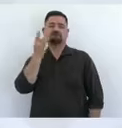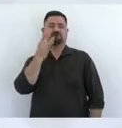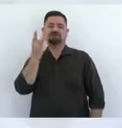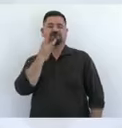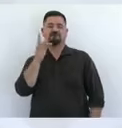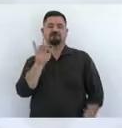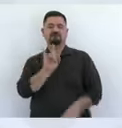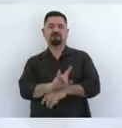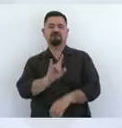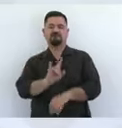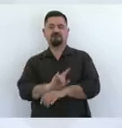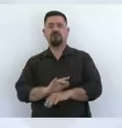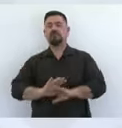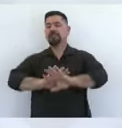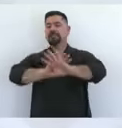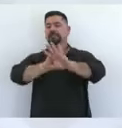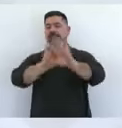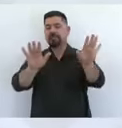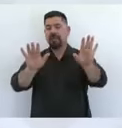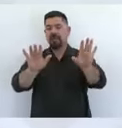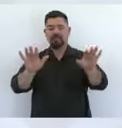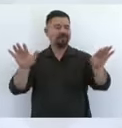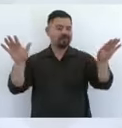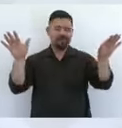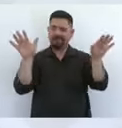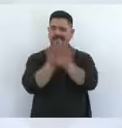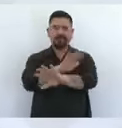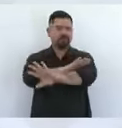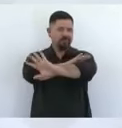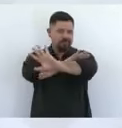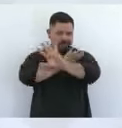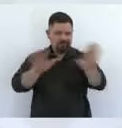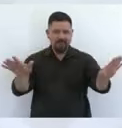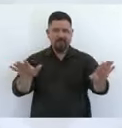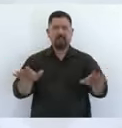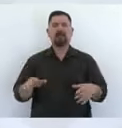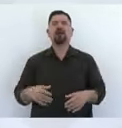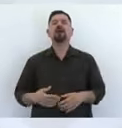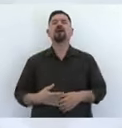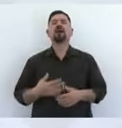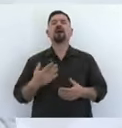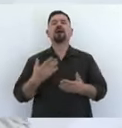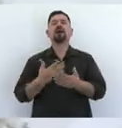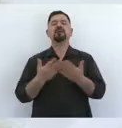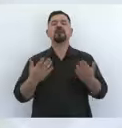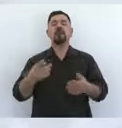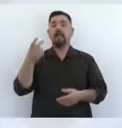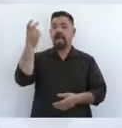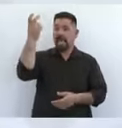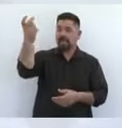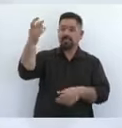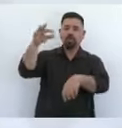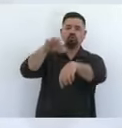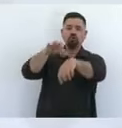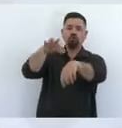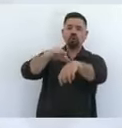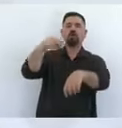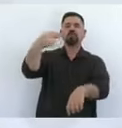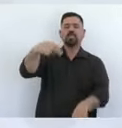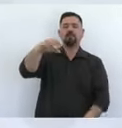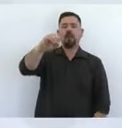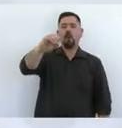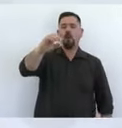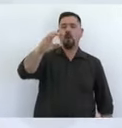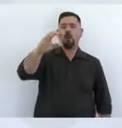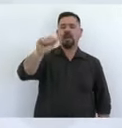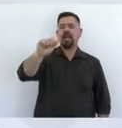Ya esto cambió, se le está siguiendo el ejemplo al doctor Ocaña, y aquí miren, aquí está un